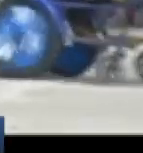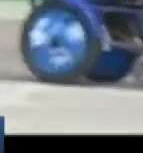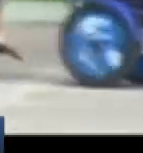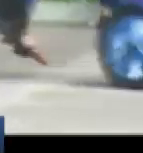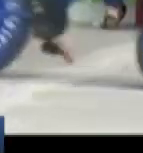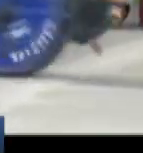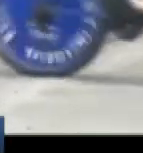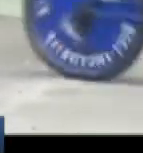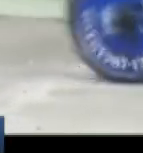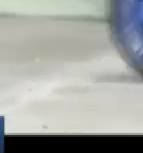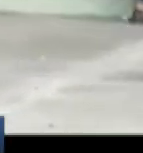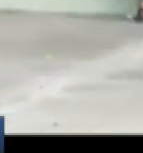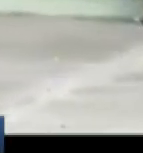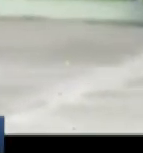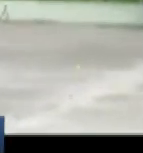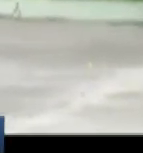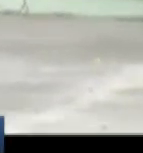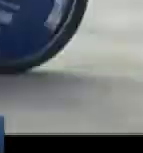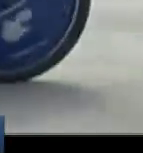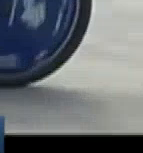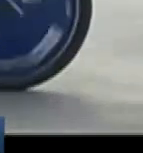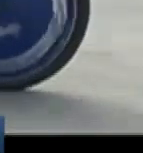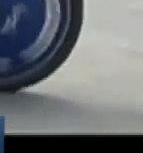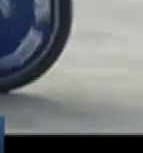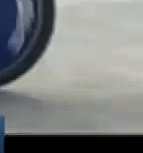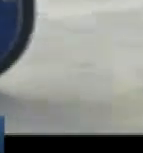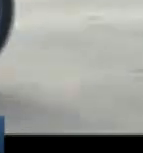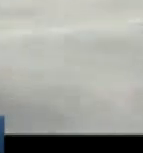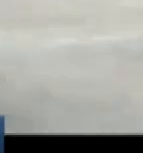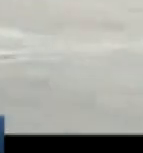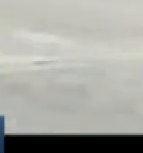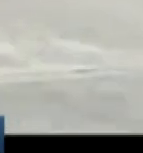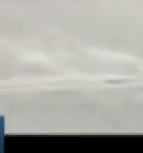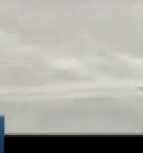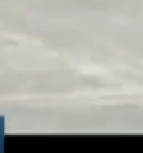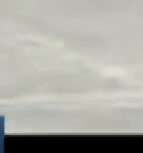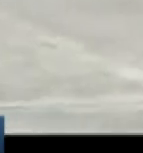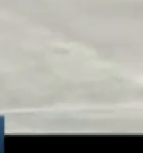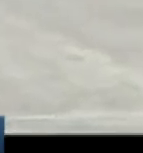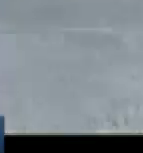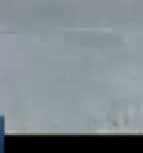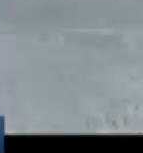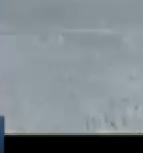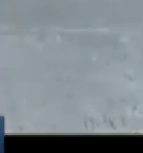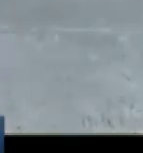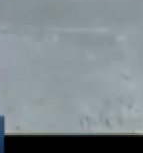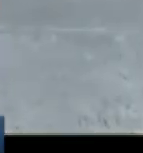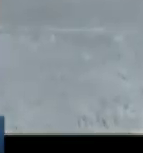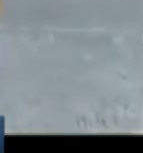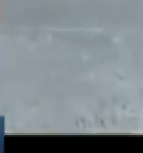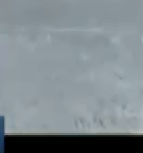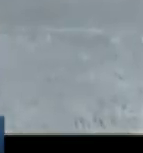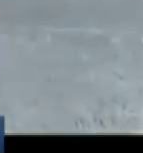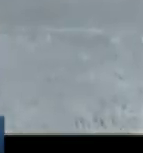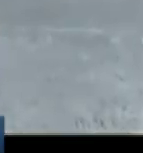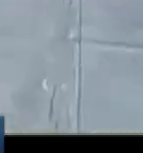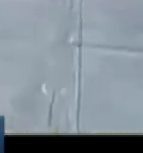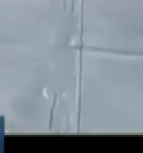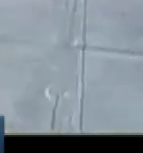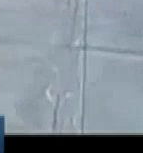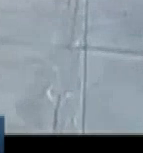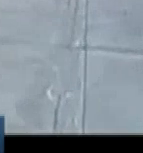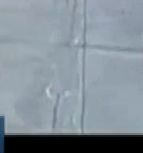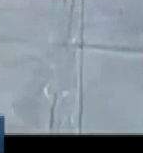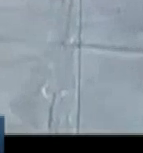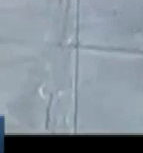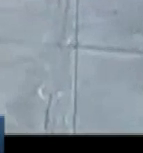Enseguida, conozca el proyecto Todo en Bici, Rompiendo Fronteras, que busca mejorar la calidad de vida de jóvenes con capacidades